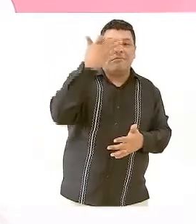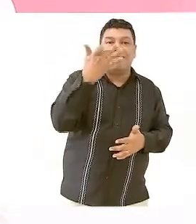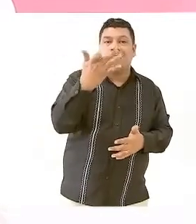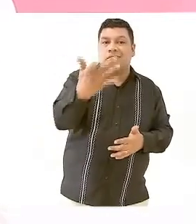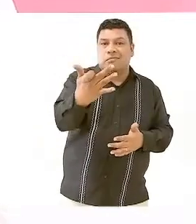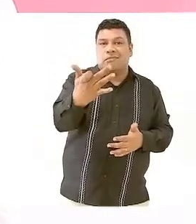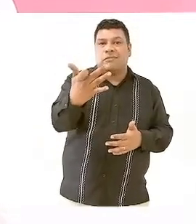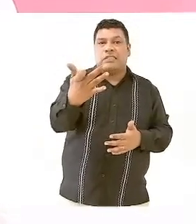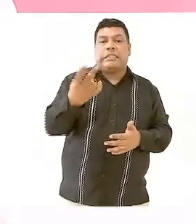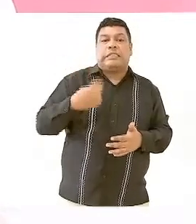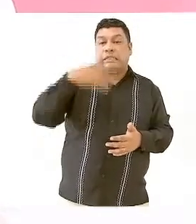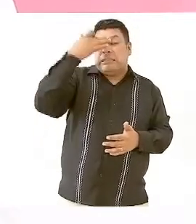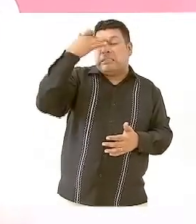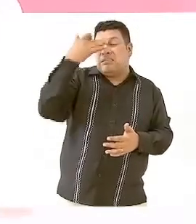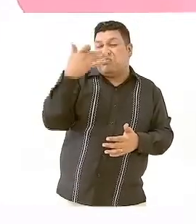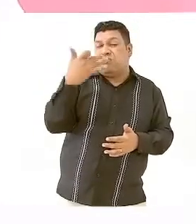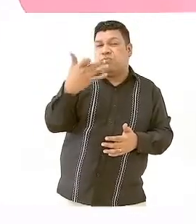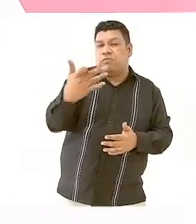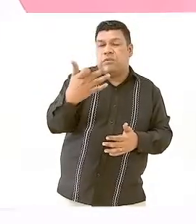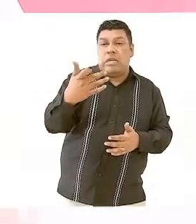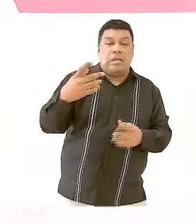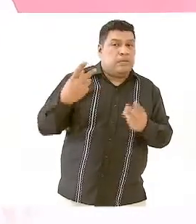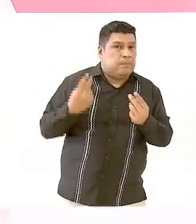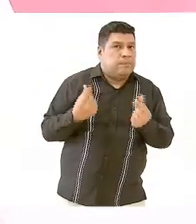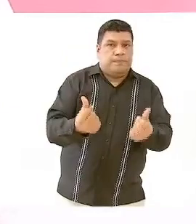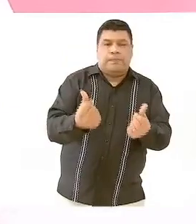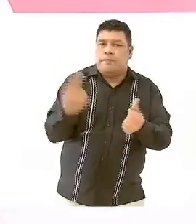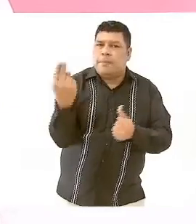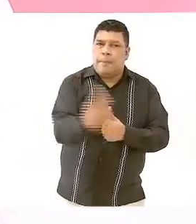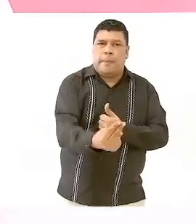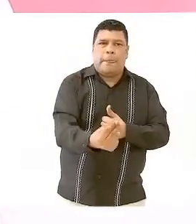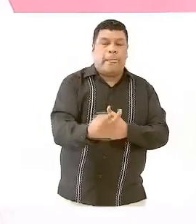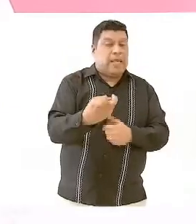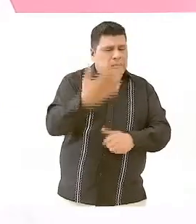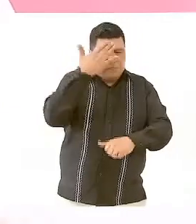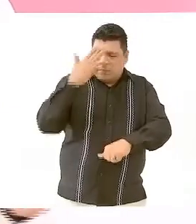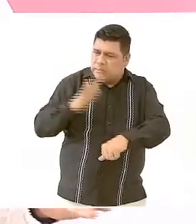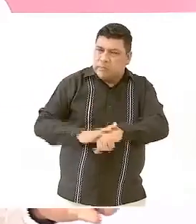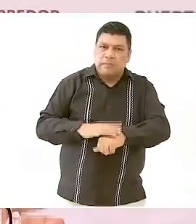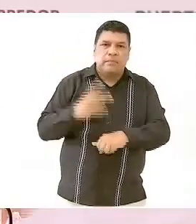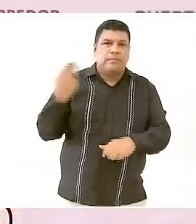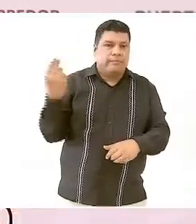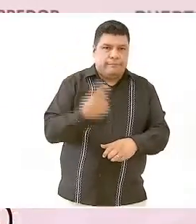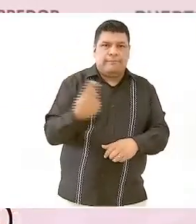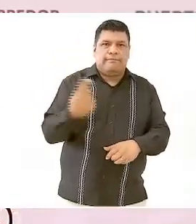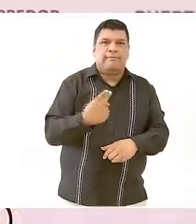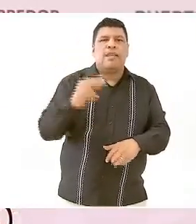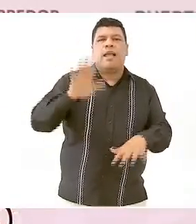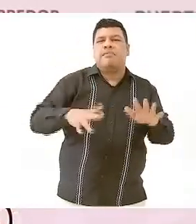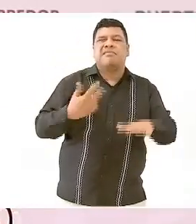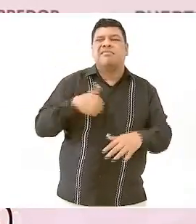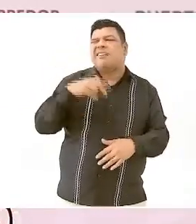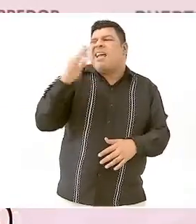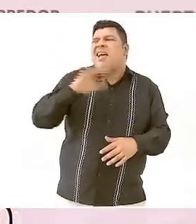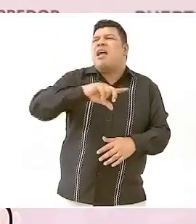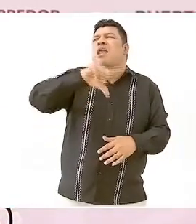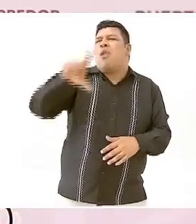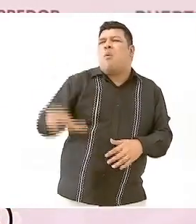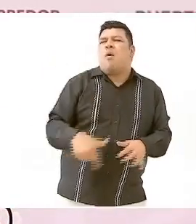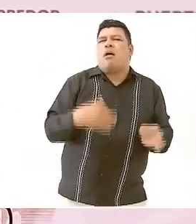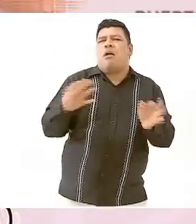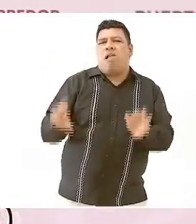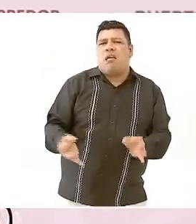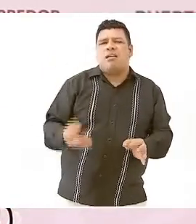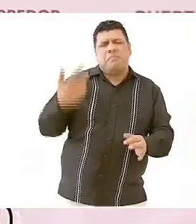tenemos que tener eso presente. A veces nos olvidamos y se